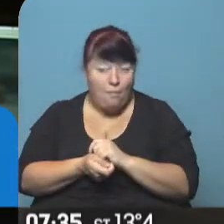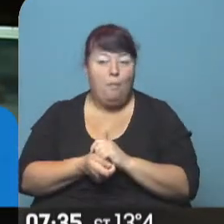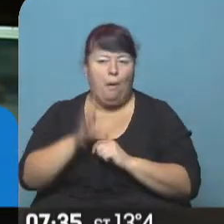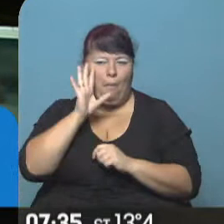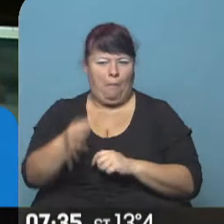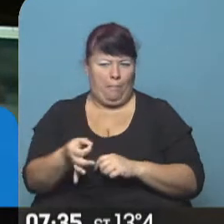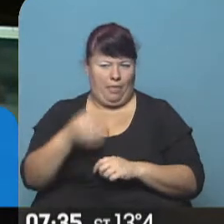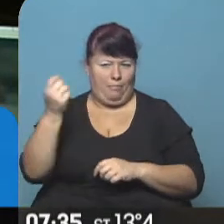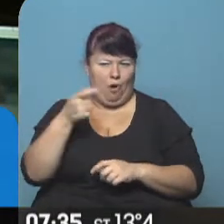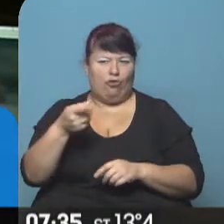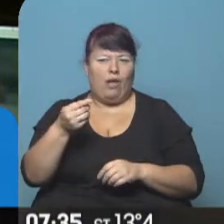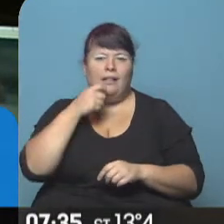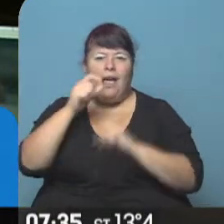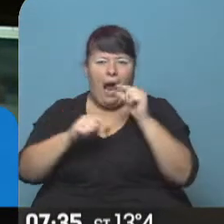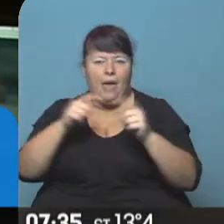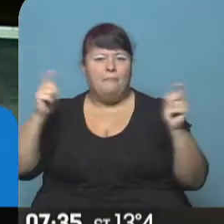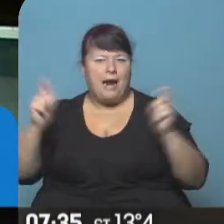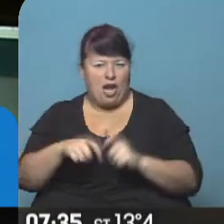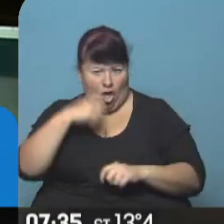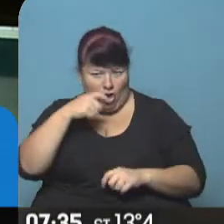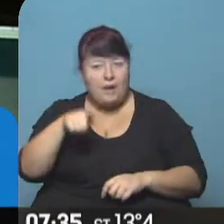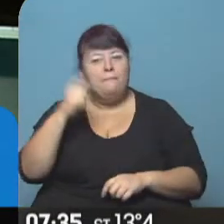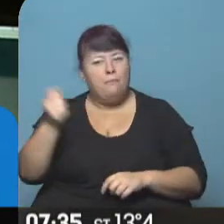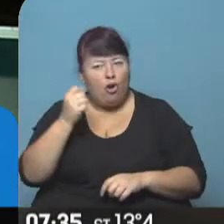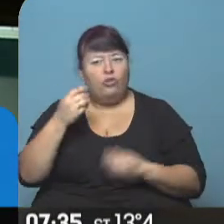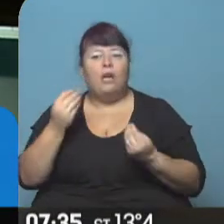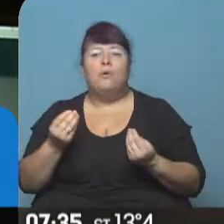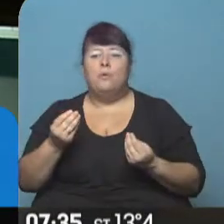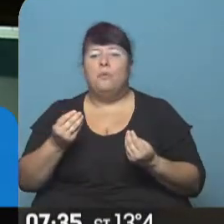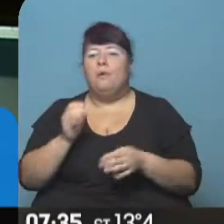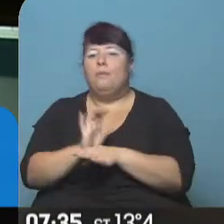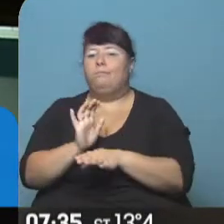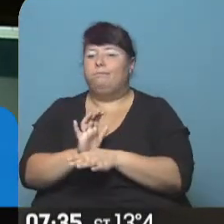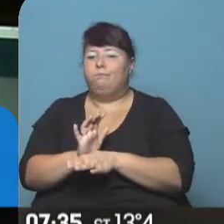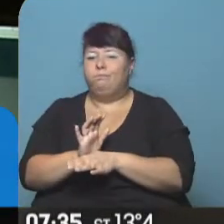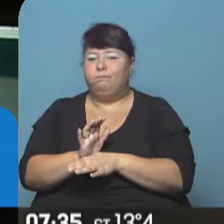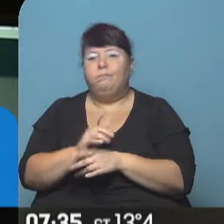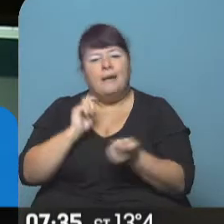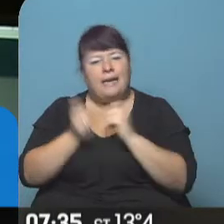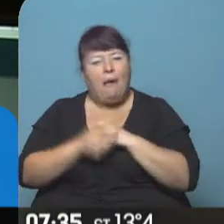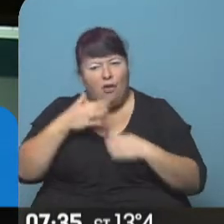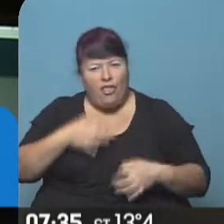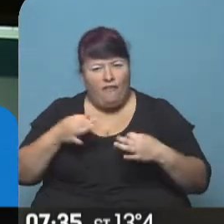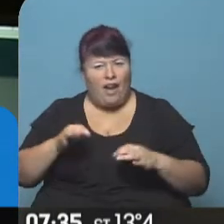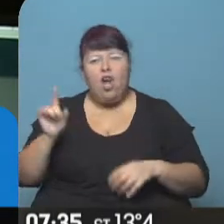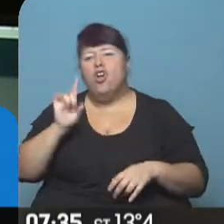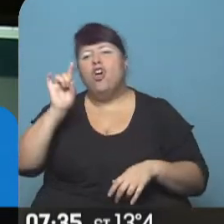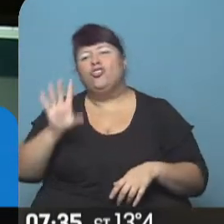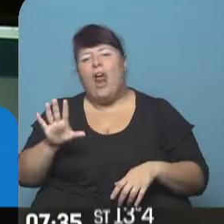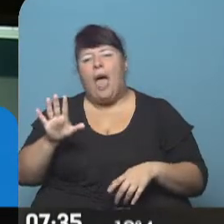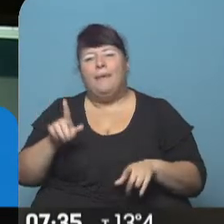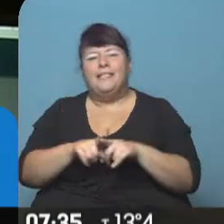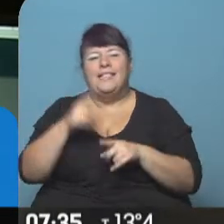ve reflejado en que cada vez hay menos droga. Y esto es importante porque significa que algo cambió en serio, no solamente de